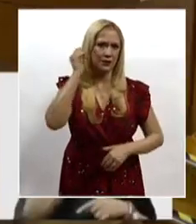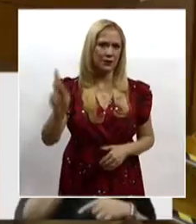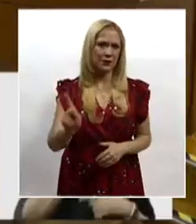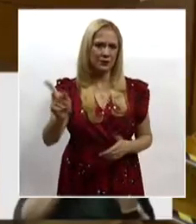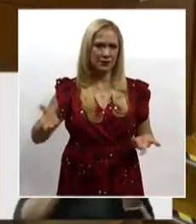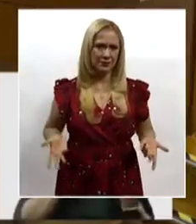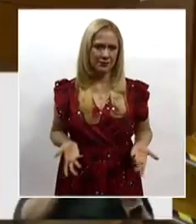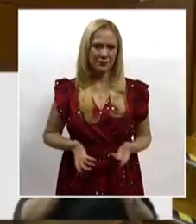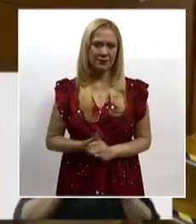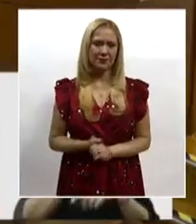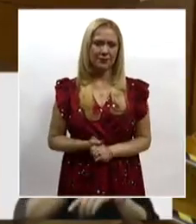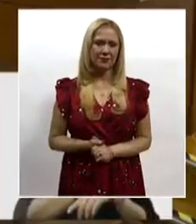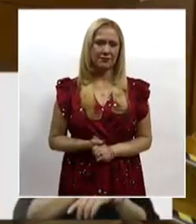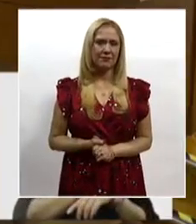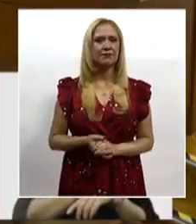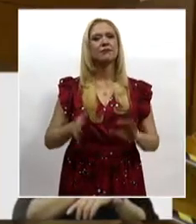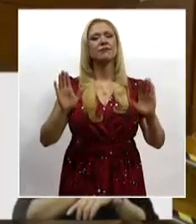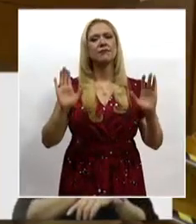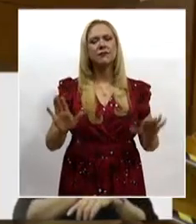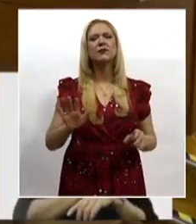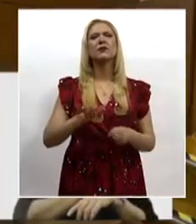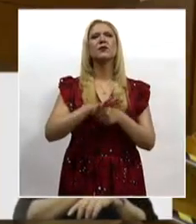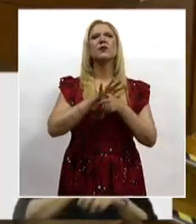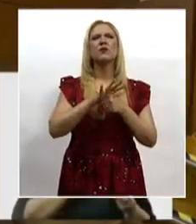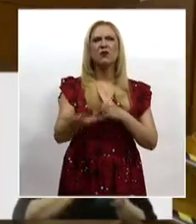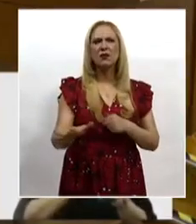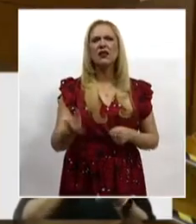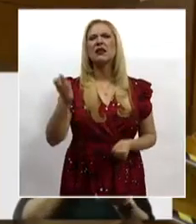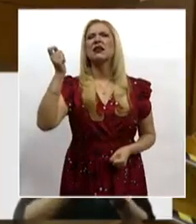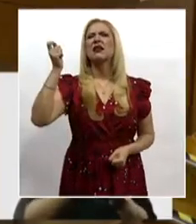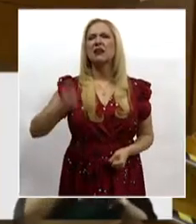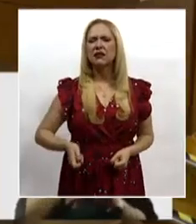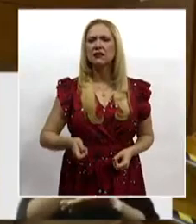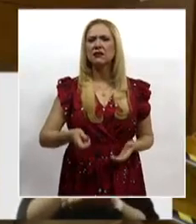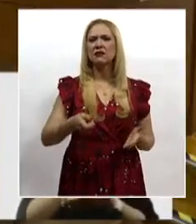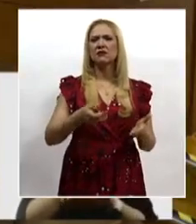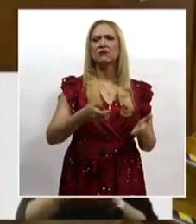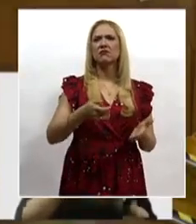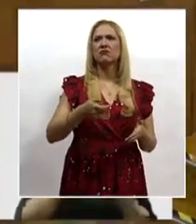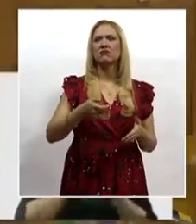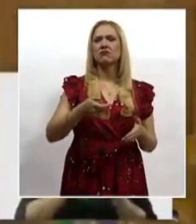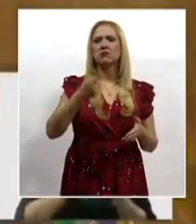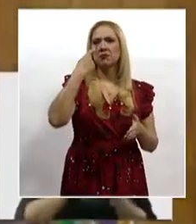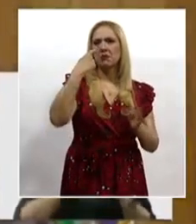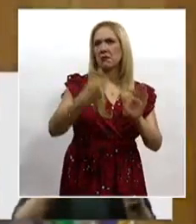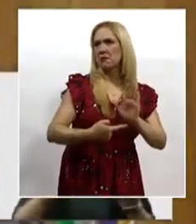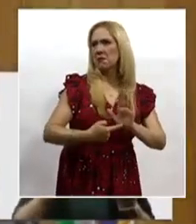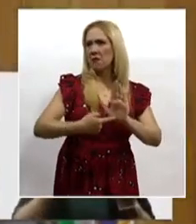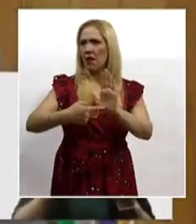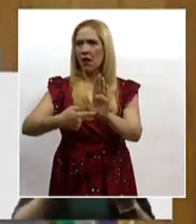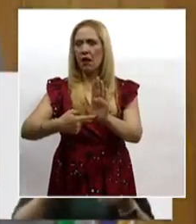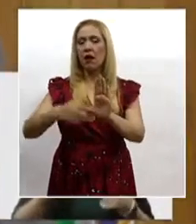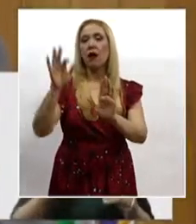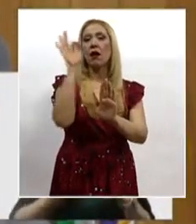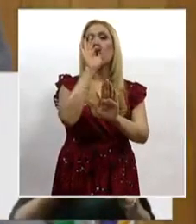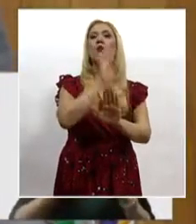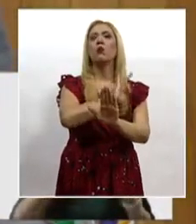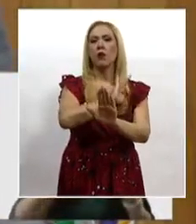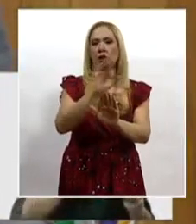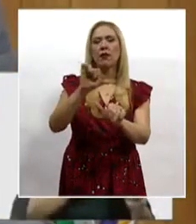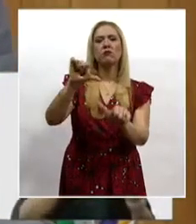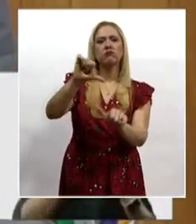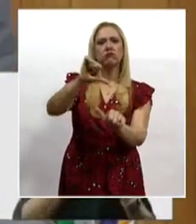Entonces, ¿qué incentivo se envía al asumir que pueden ser